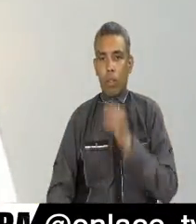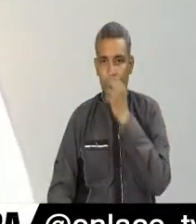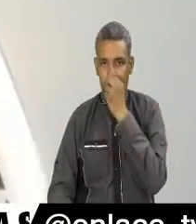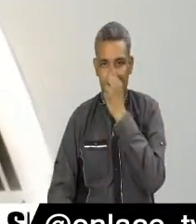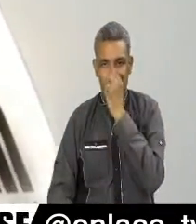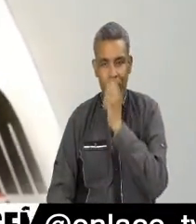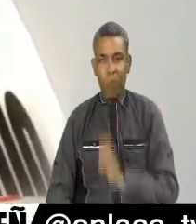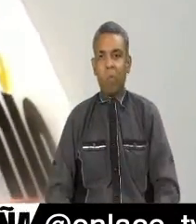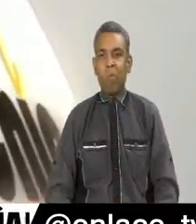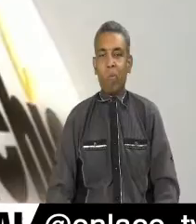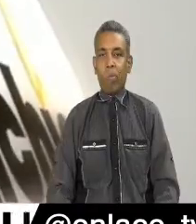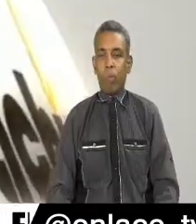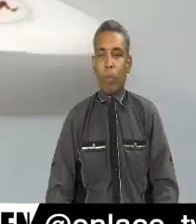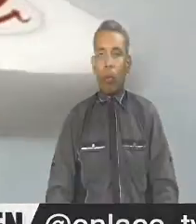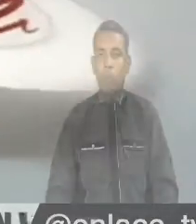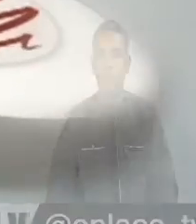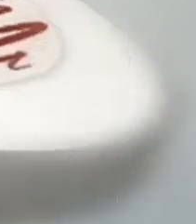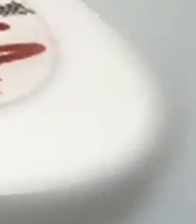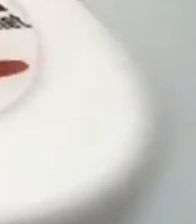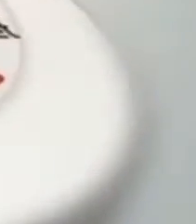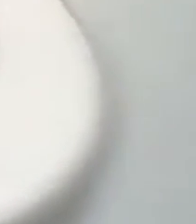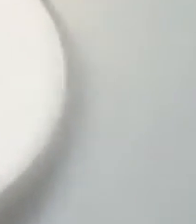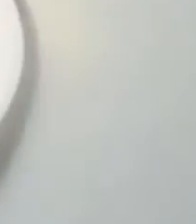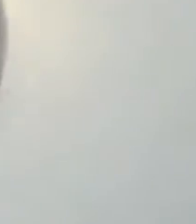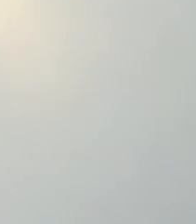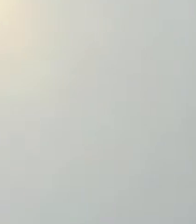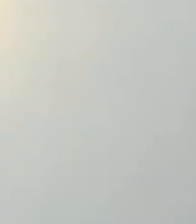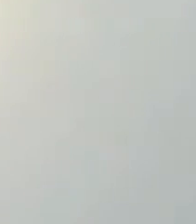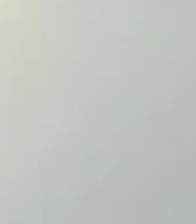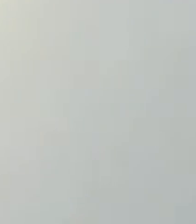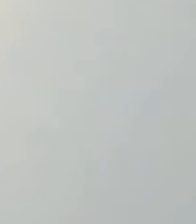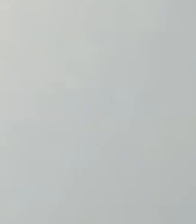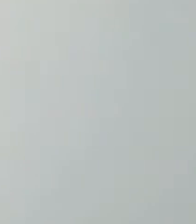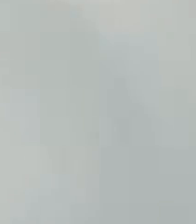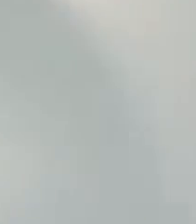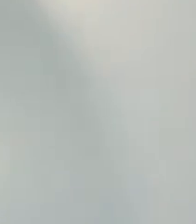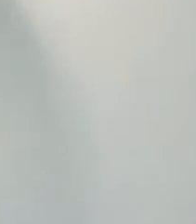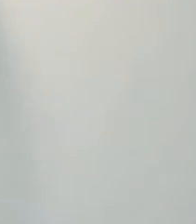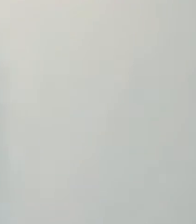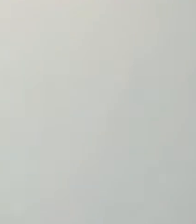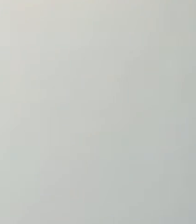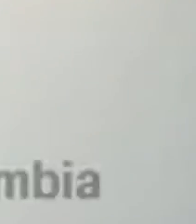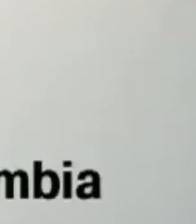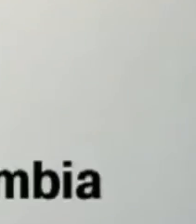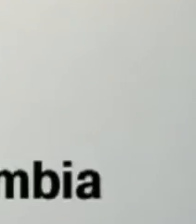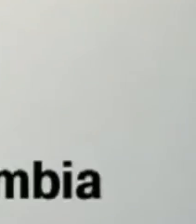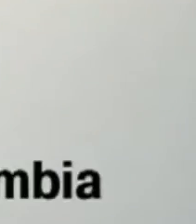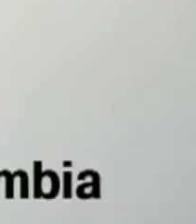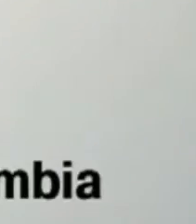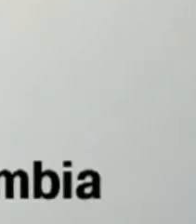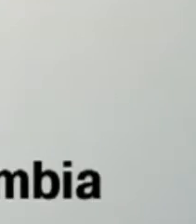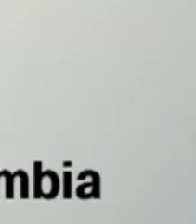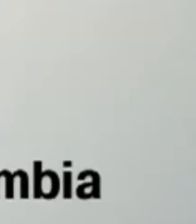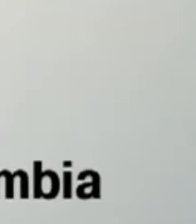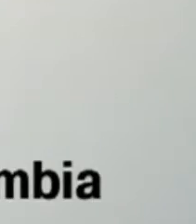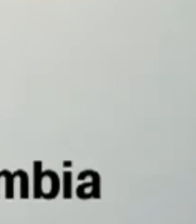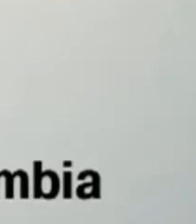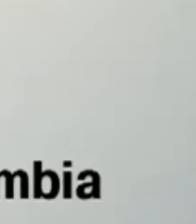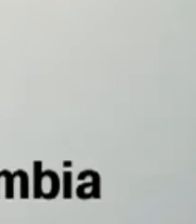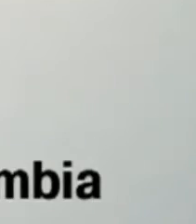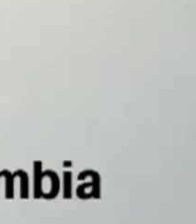Hasta aquí los deportes, con el patrocinio de Restaurante El Machín Gourmet, ahora en su nueva sede en el Barrio Colombia.